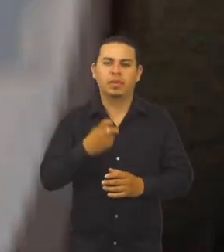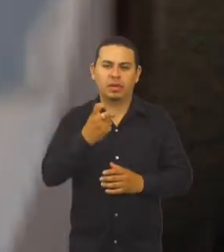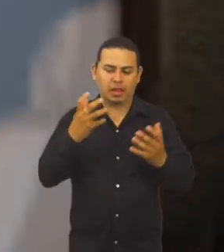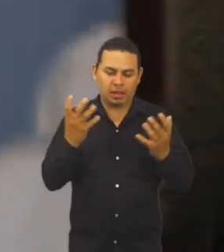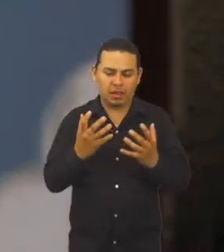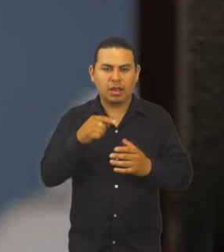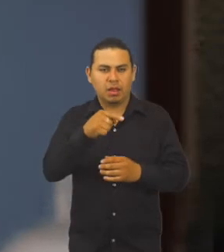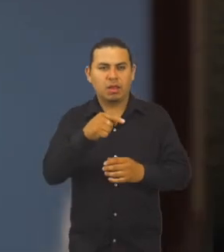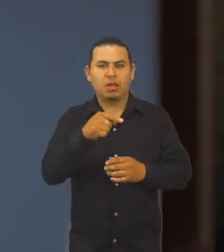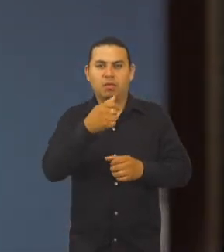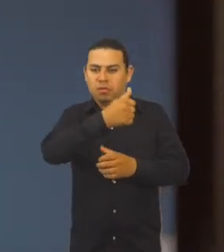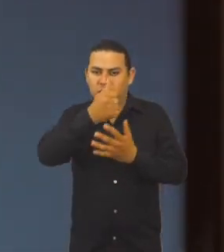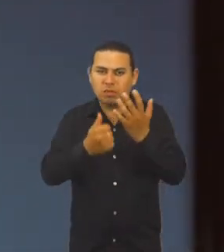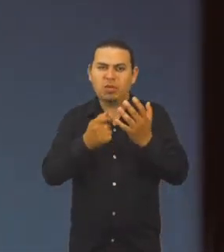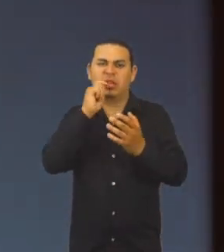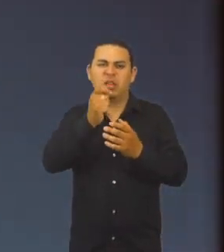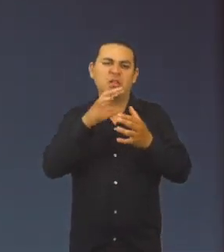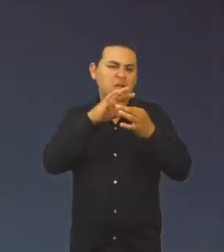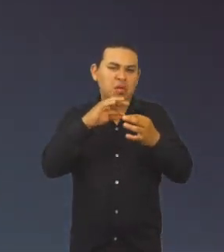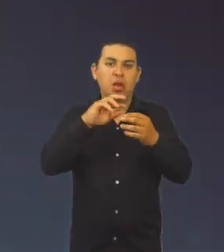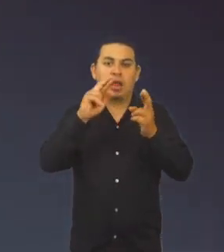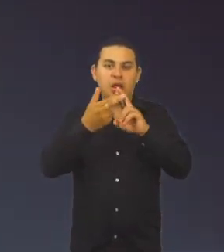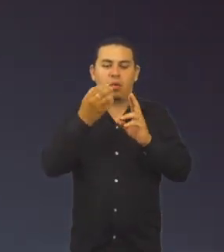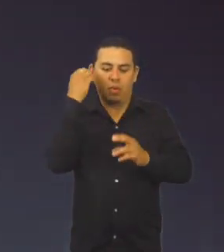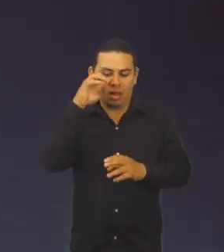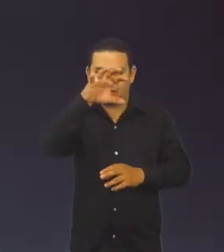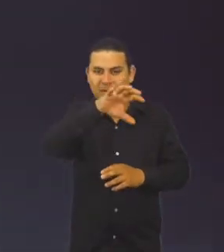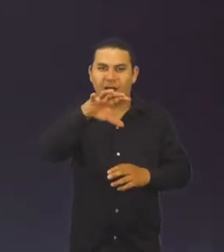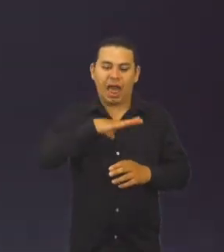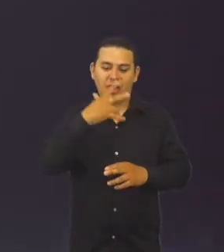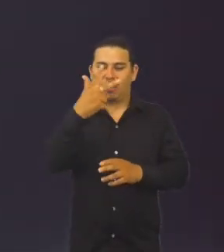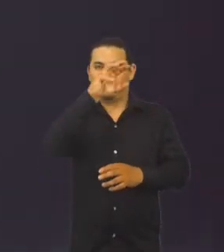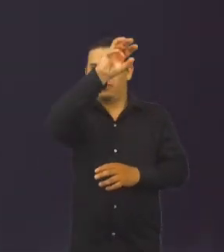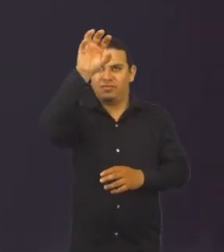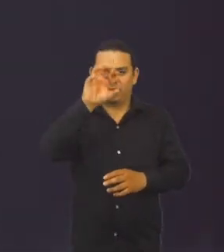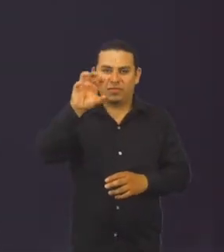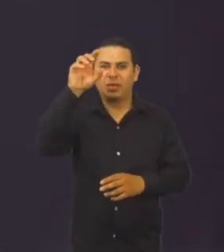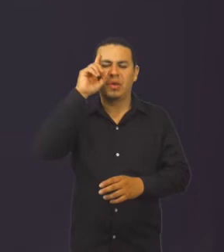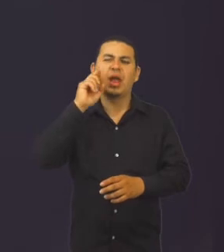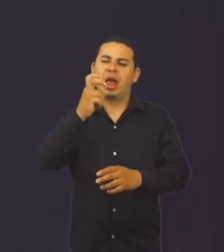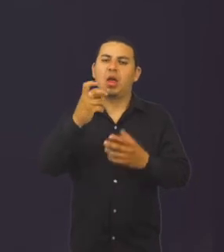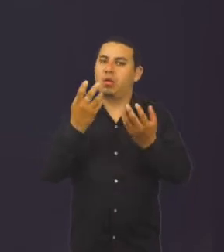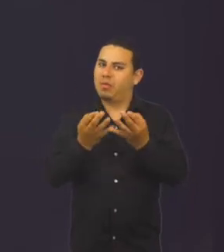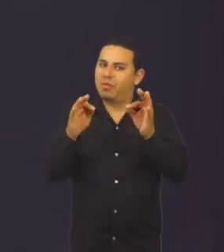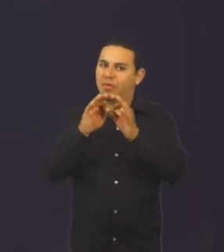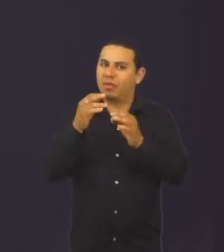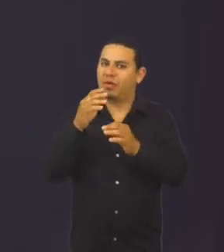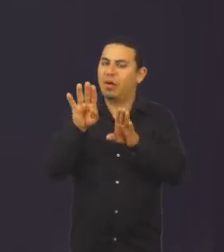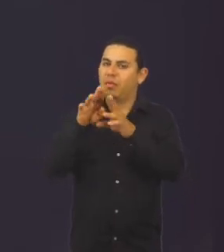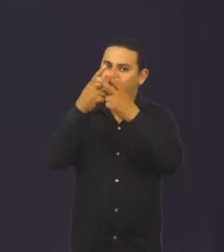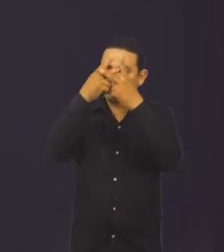Arriba brillan las estrellas que simbolizan a cada una de las regiones de Oaxaca. De todas emana la luz